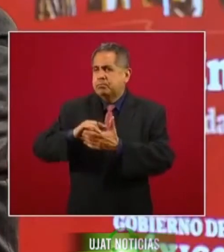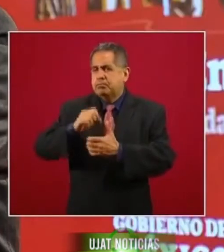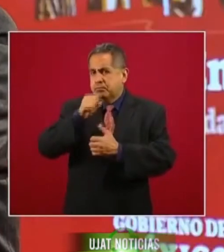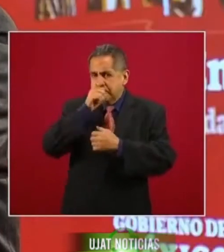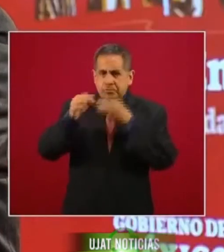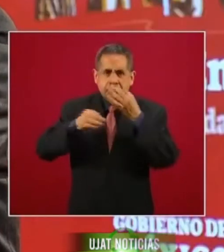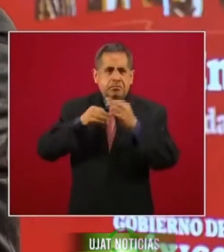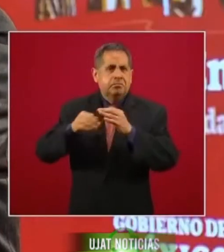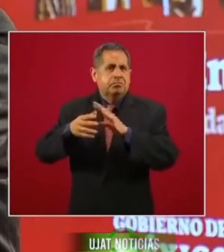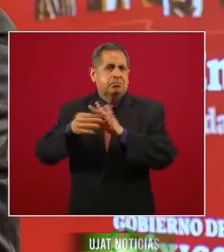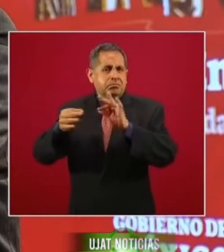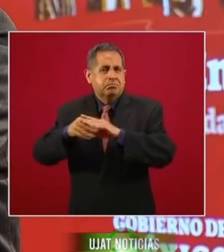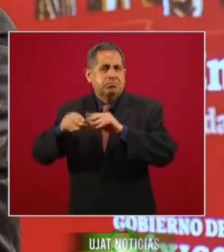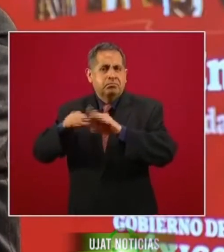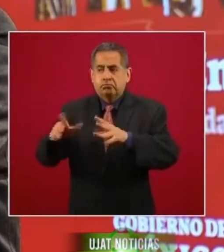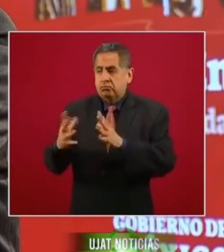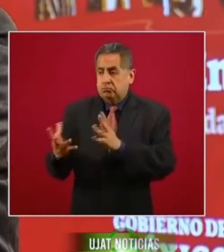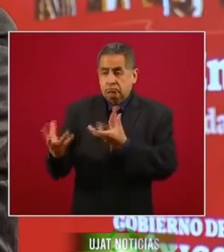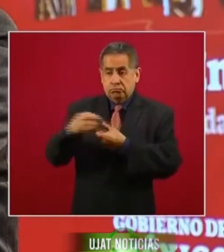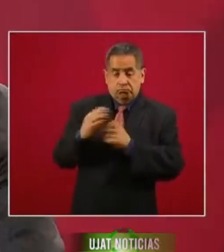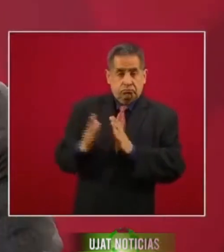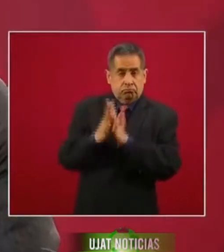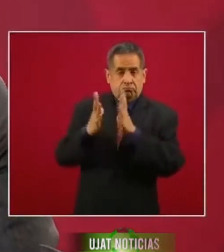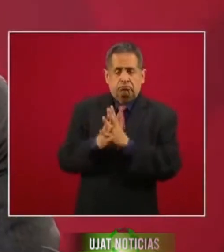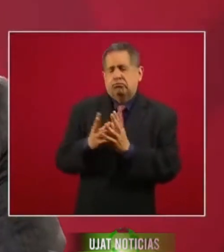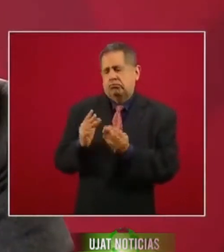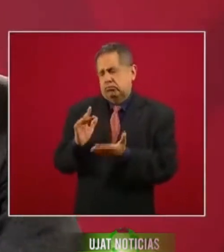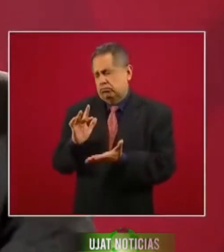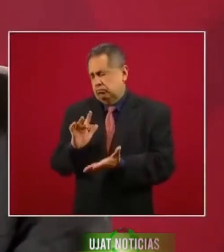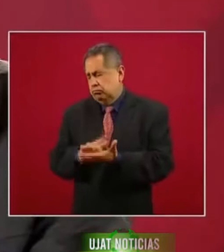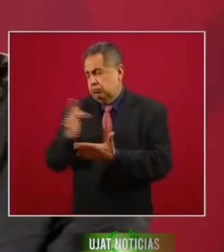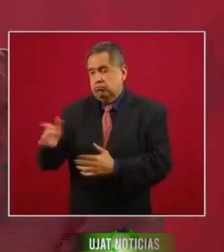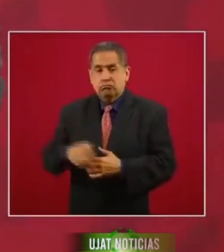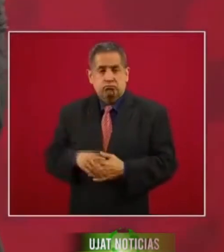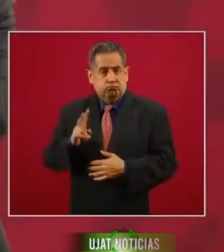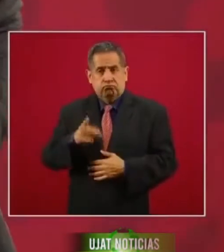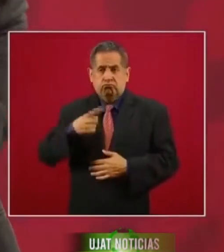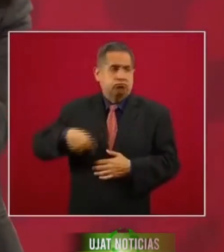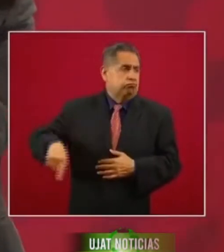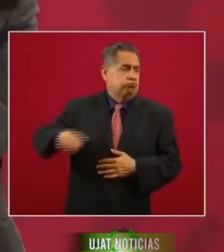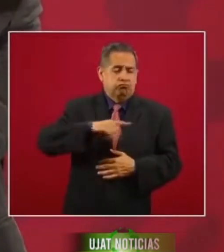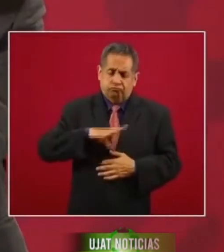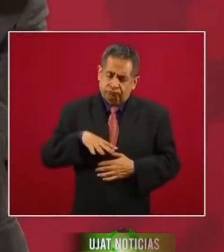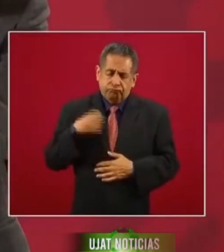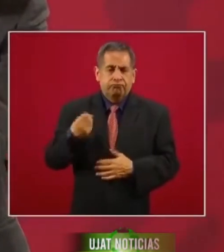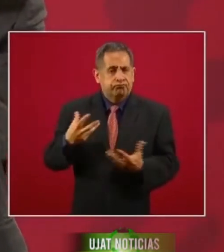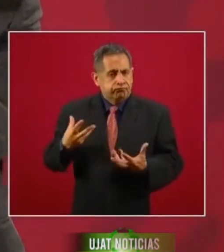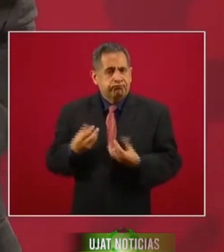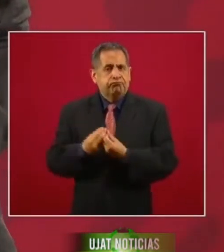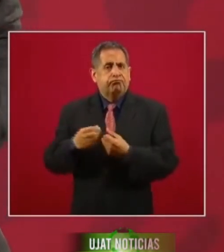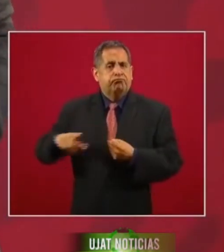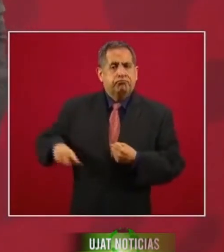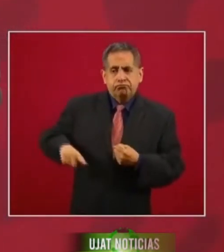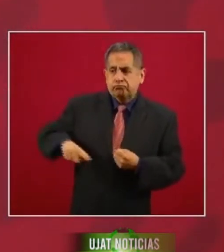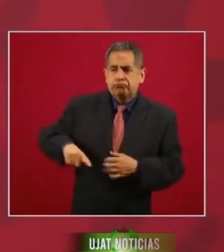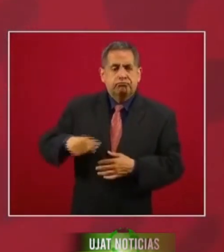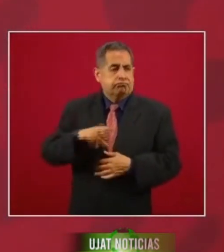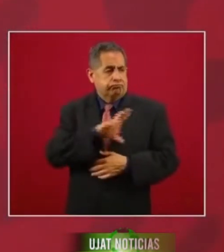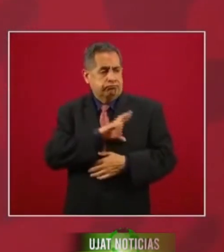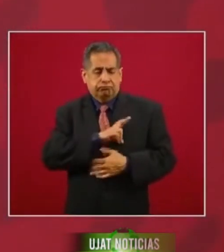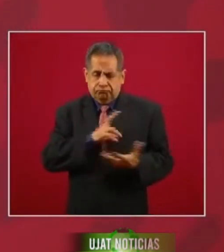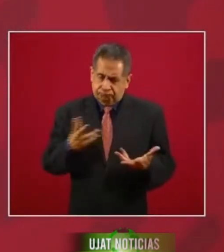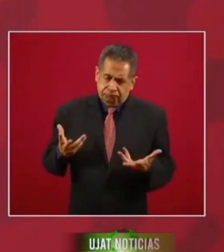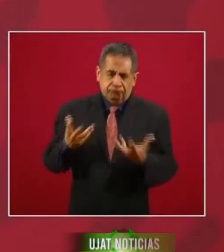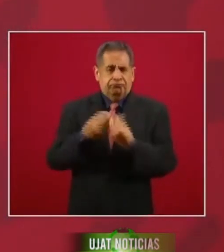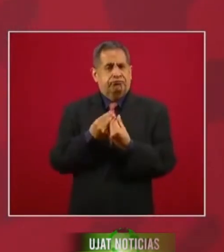que están participando. Es un esfuerzo conjunto del sector público y del sector